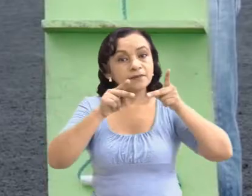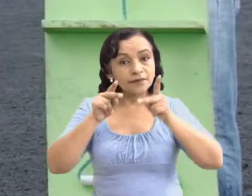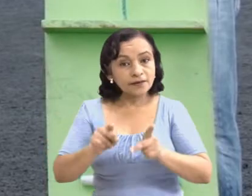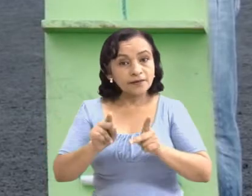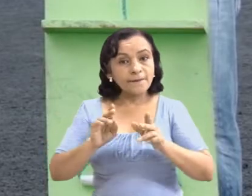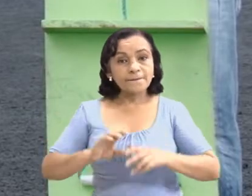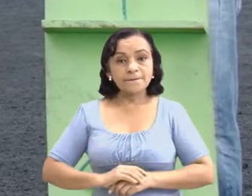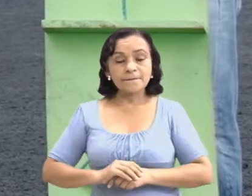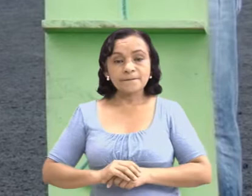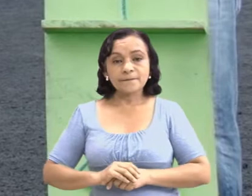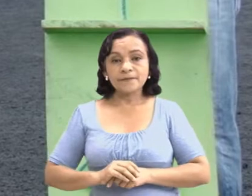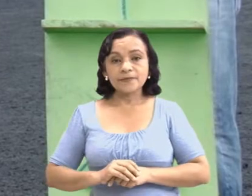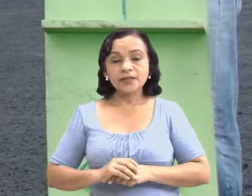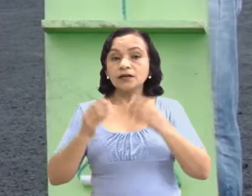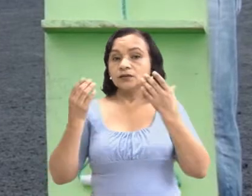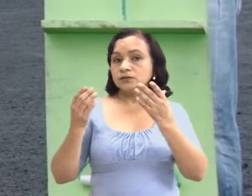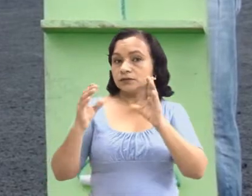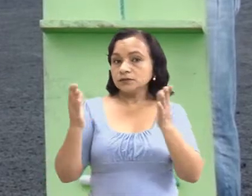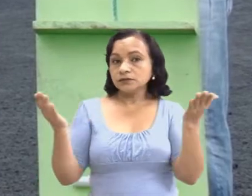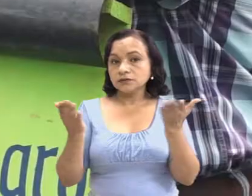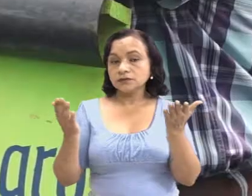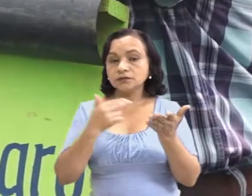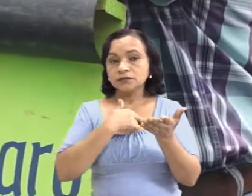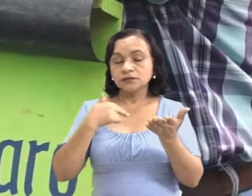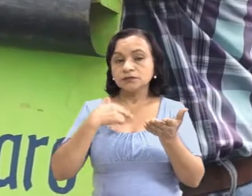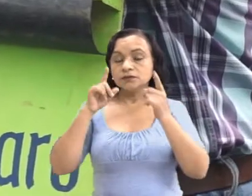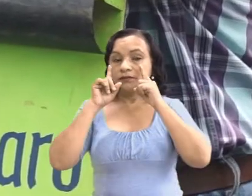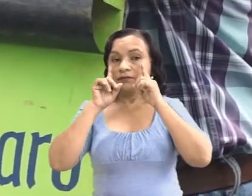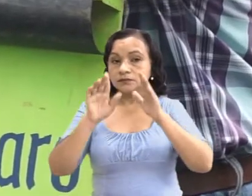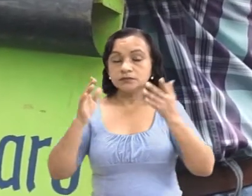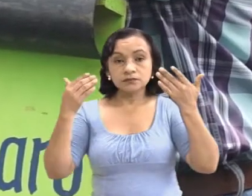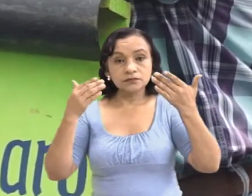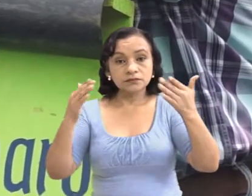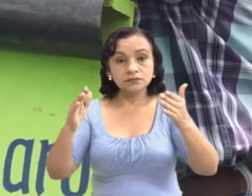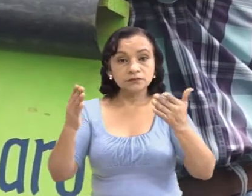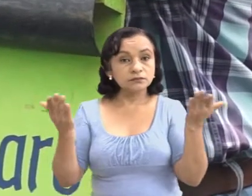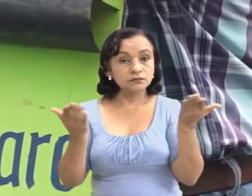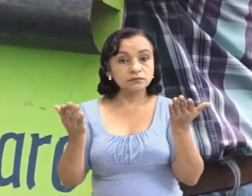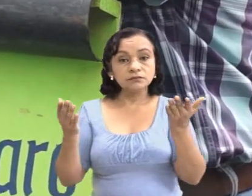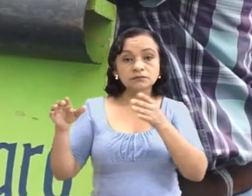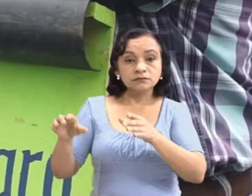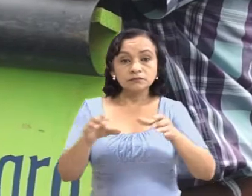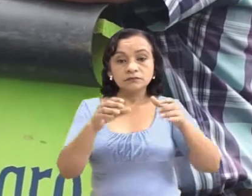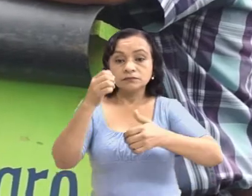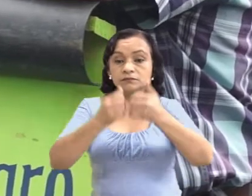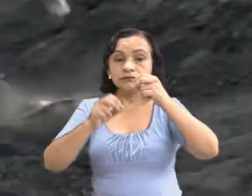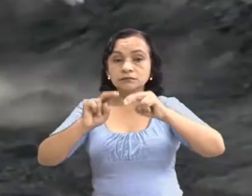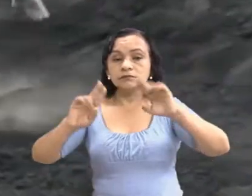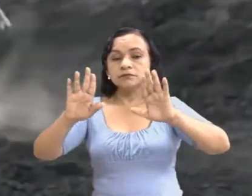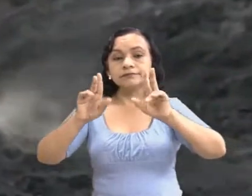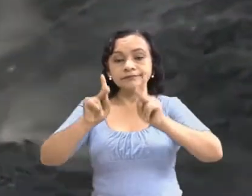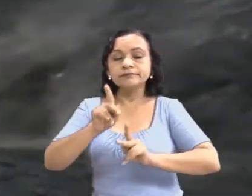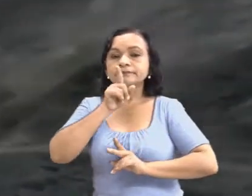que una de las cosas que nos va a asegurar en cualquier momento de un evento natural es